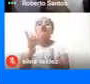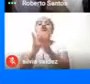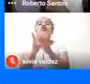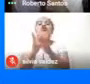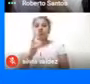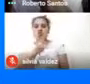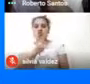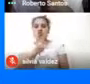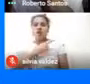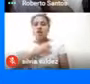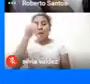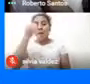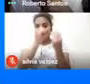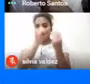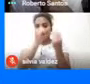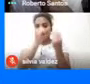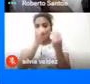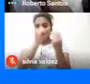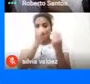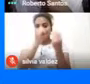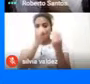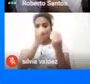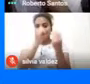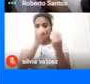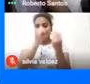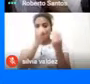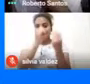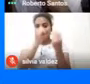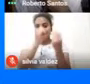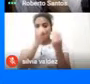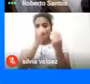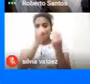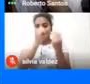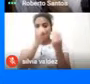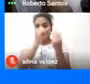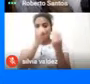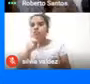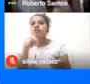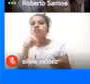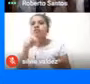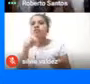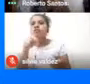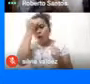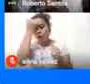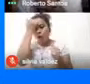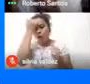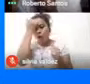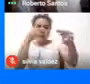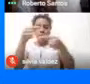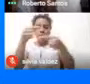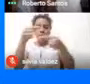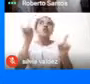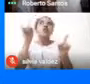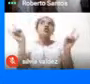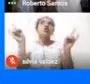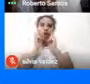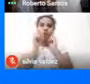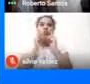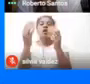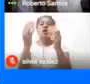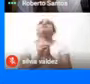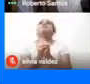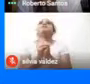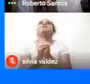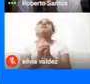también están allí Profe Roberto Y lo están Escuchando La profe Carmenza García A la